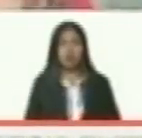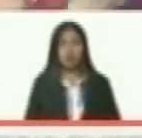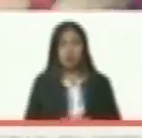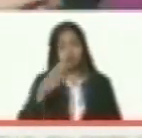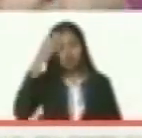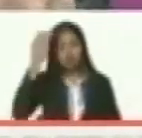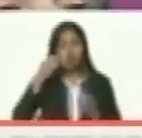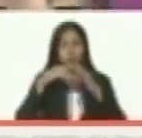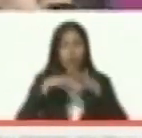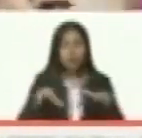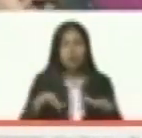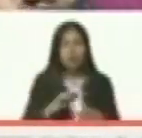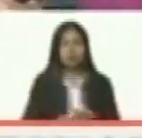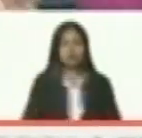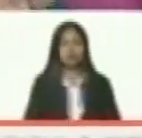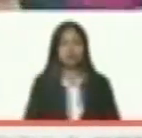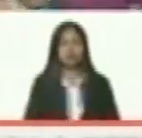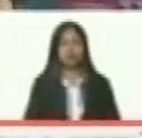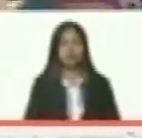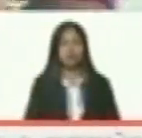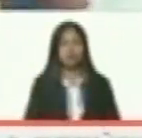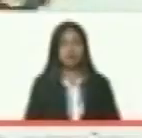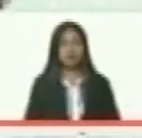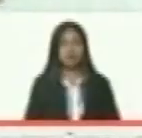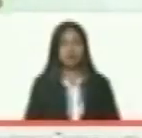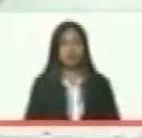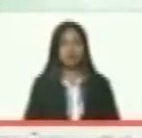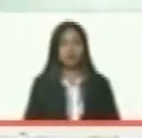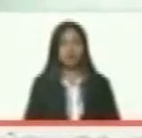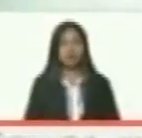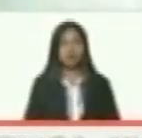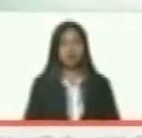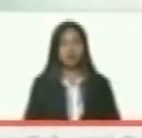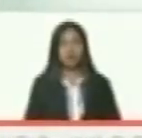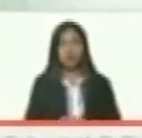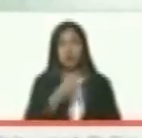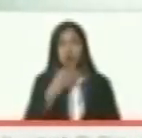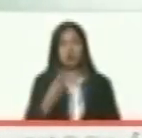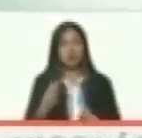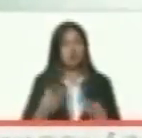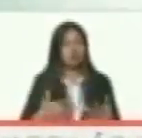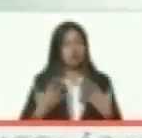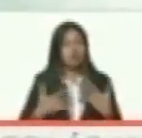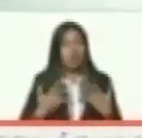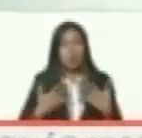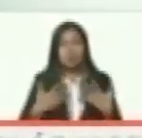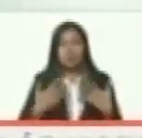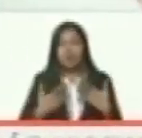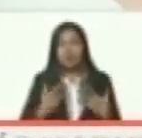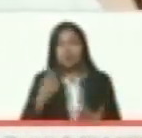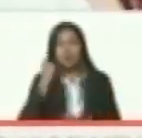bendiga. Que Dios te bendiga. Bueno, muy emocionante.